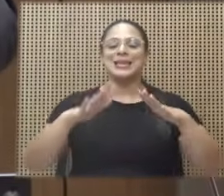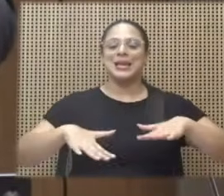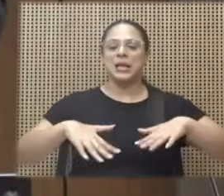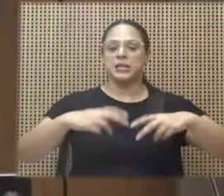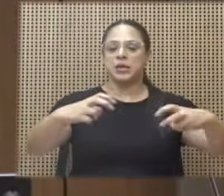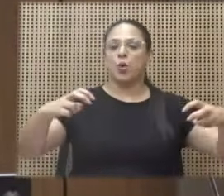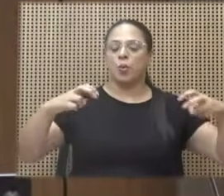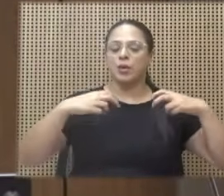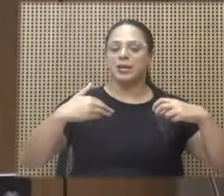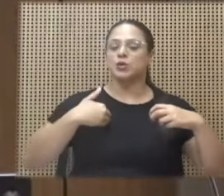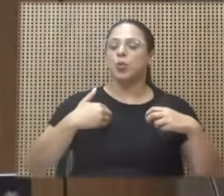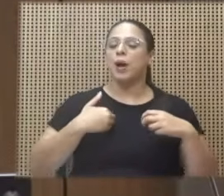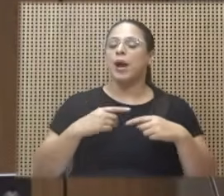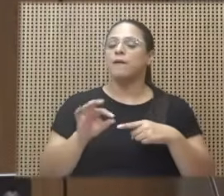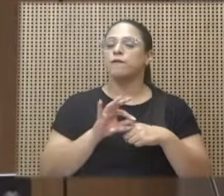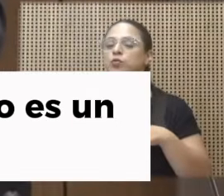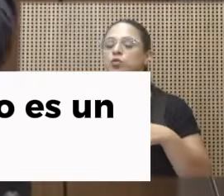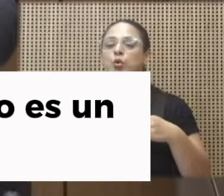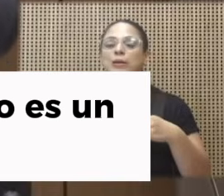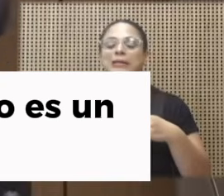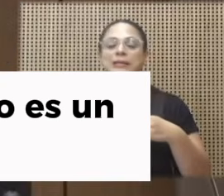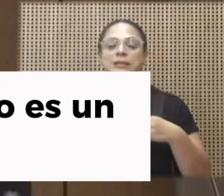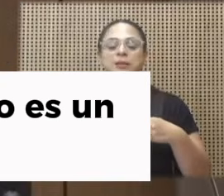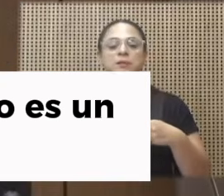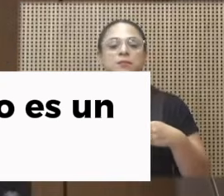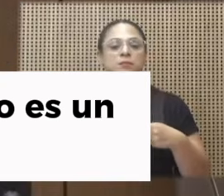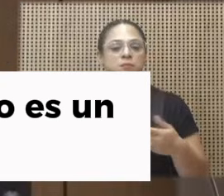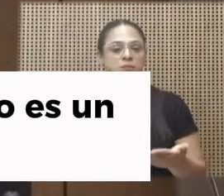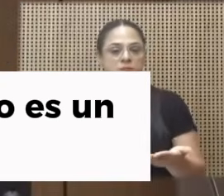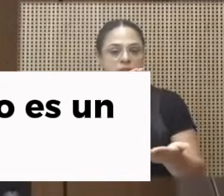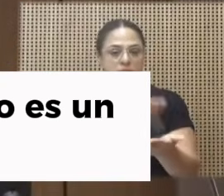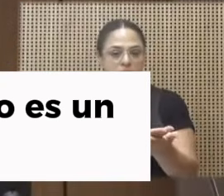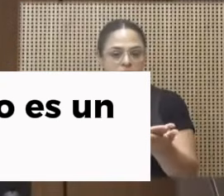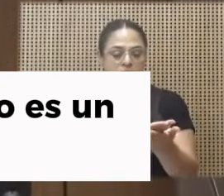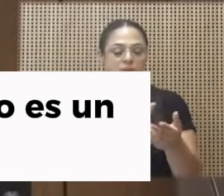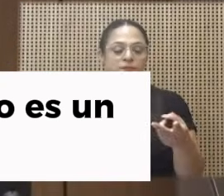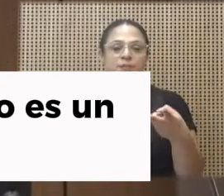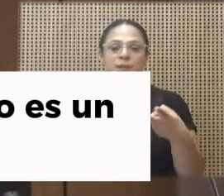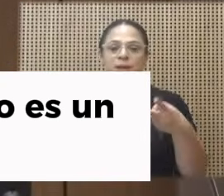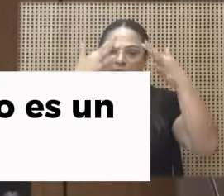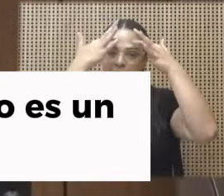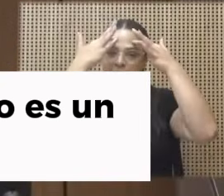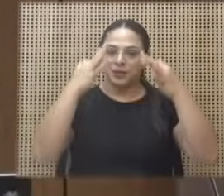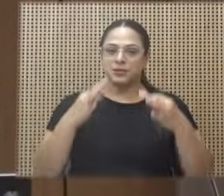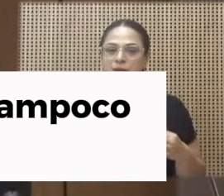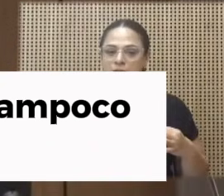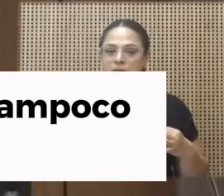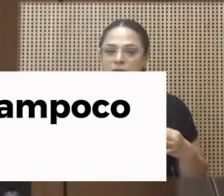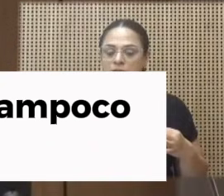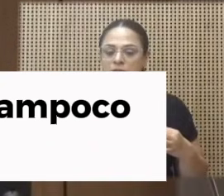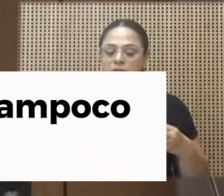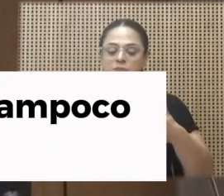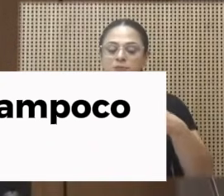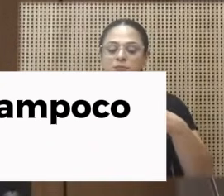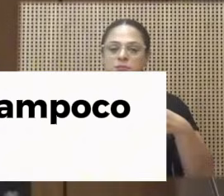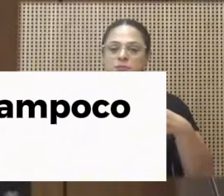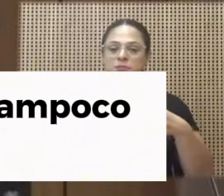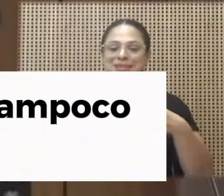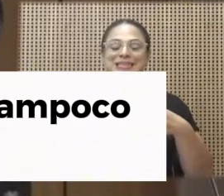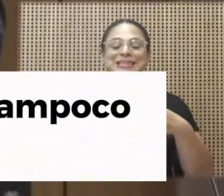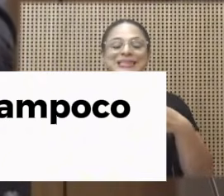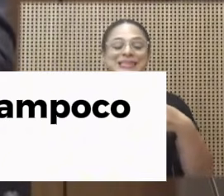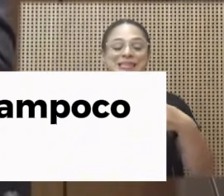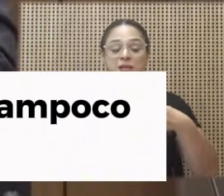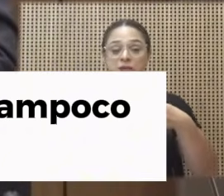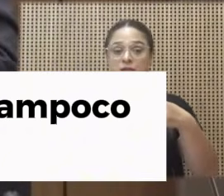funciones: deliberar y decidir. Un Congreso que delibera sin decidir no es un Congreso, y un Congreso que decide